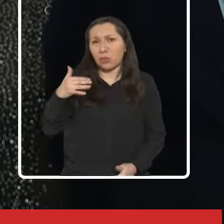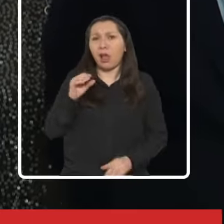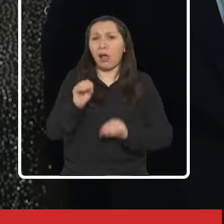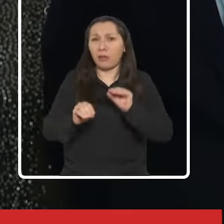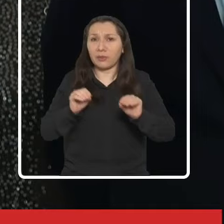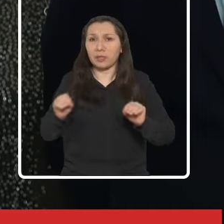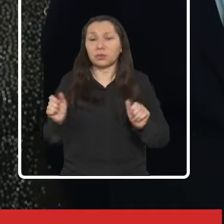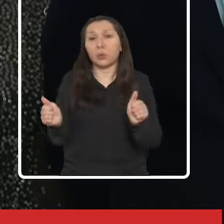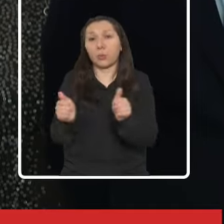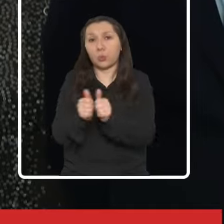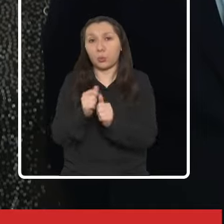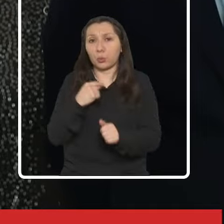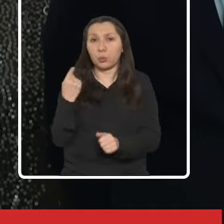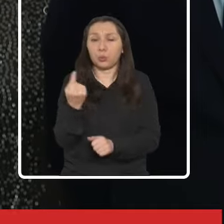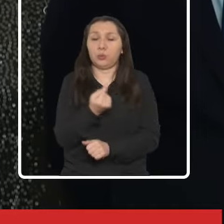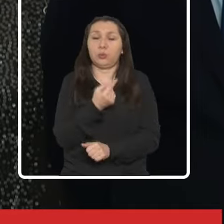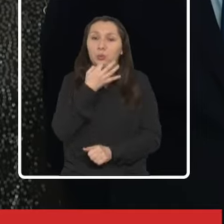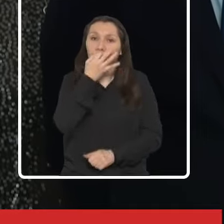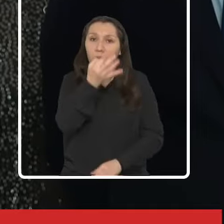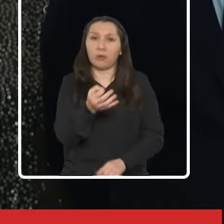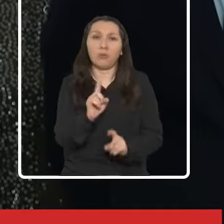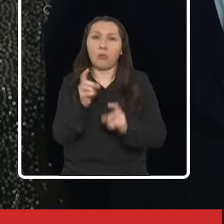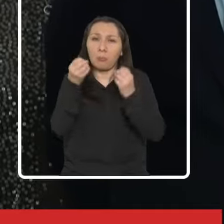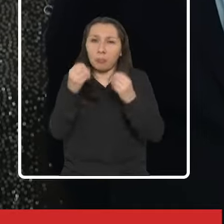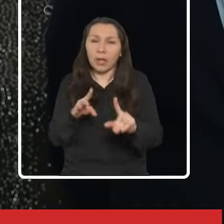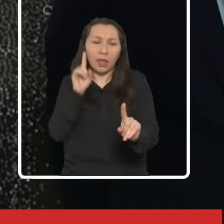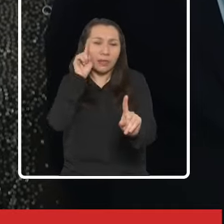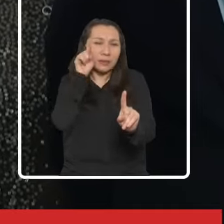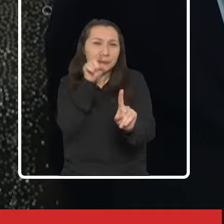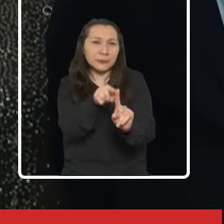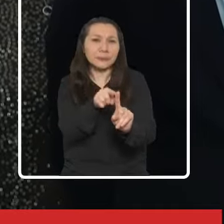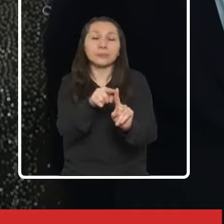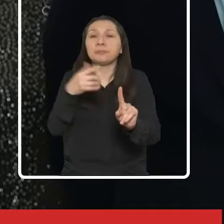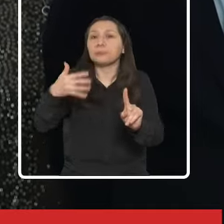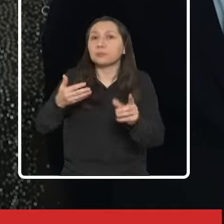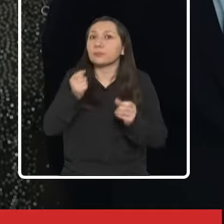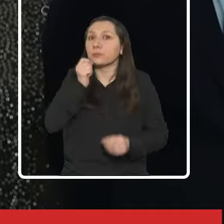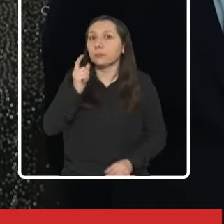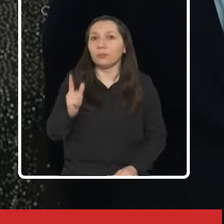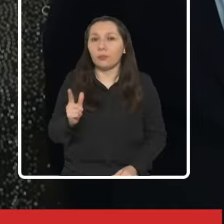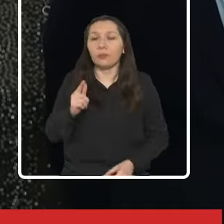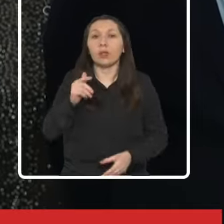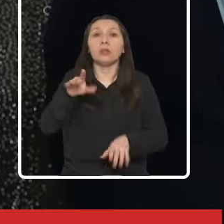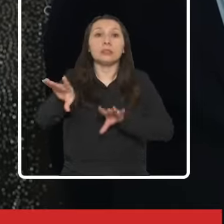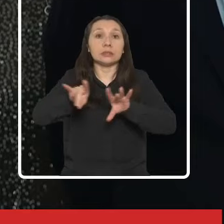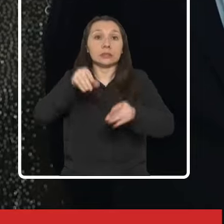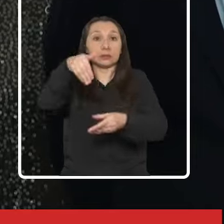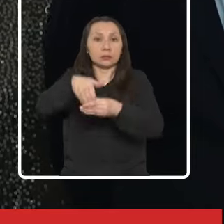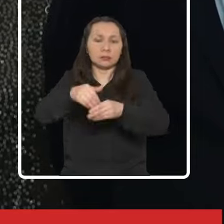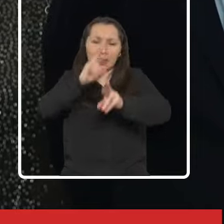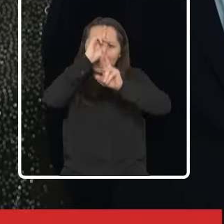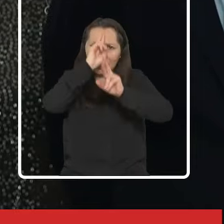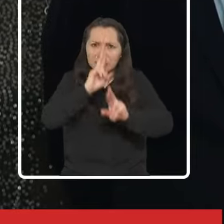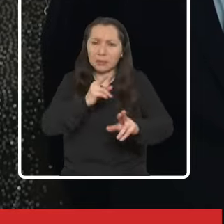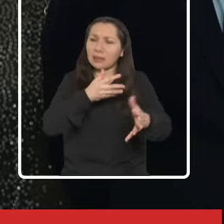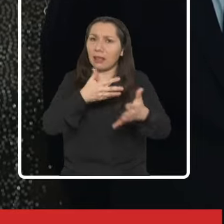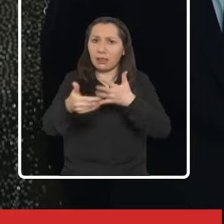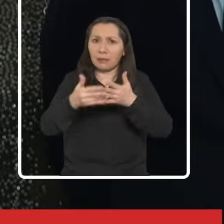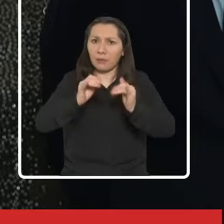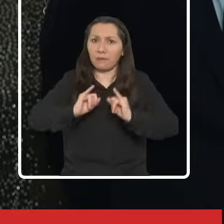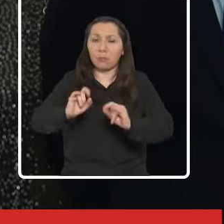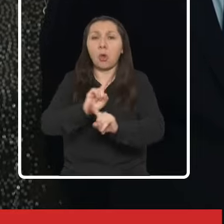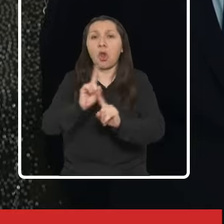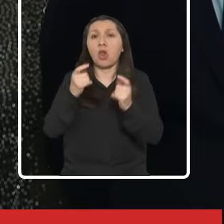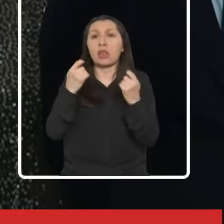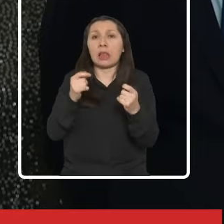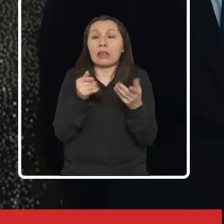llamado conjunto a que no perdamos de vista que lo importante es que las elecciones se respeten, que sean transparentes, y no